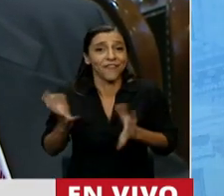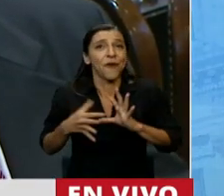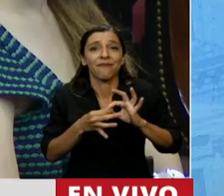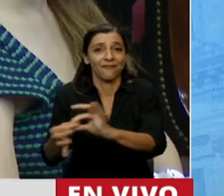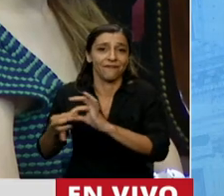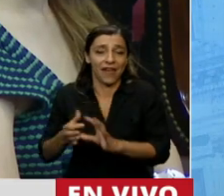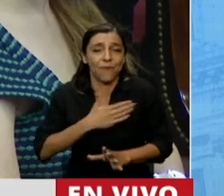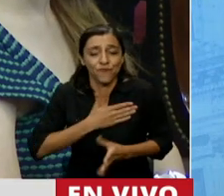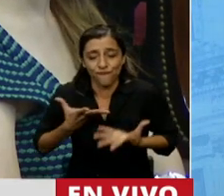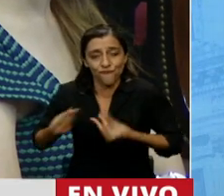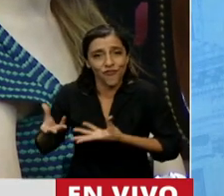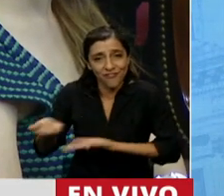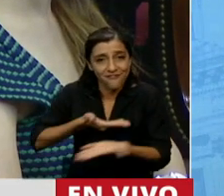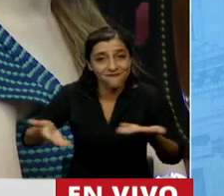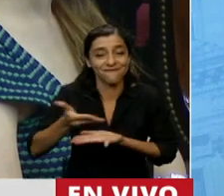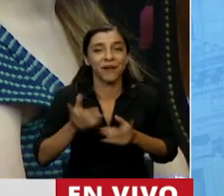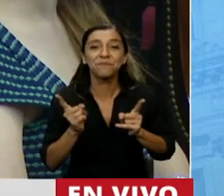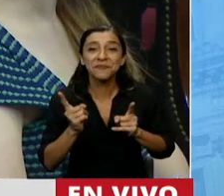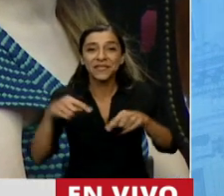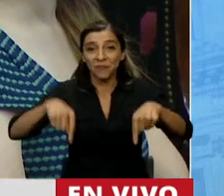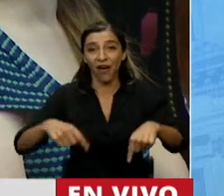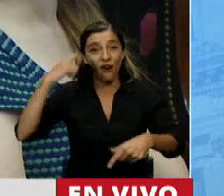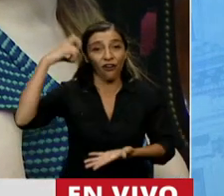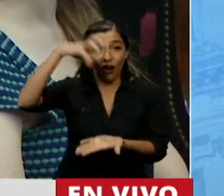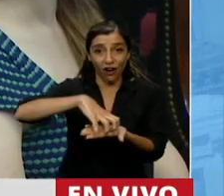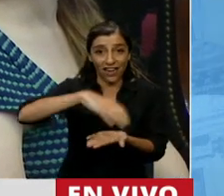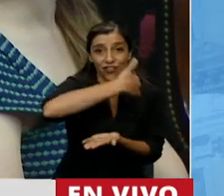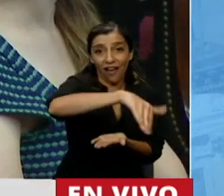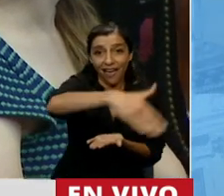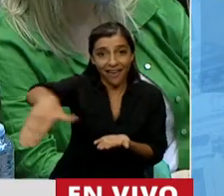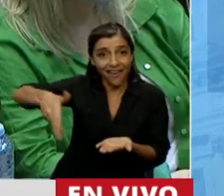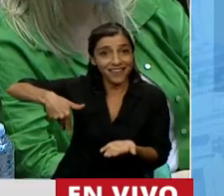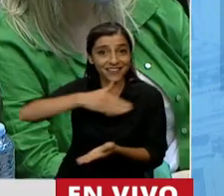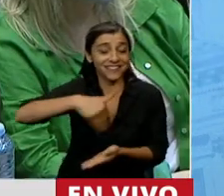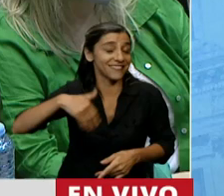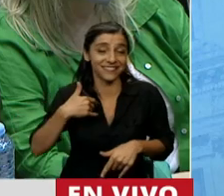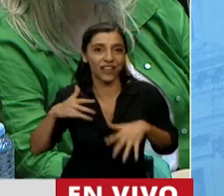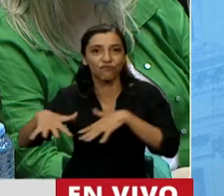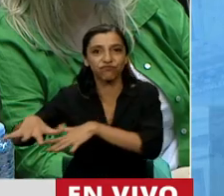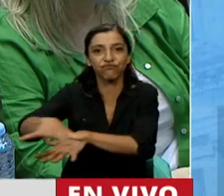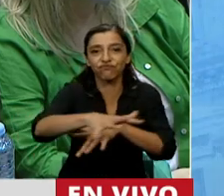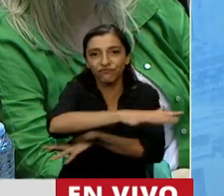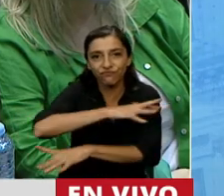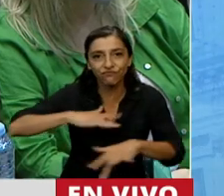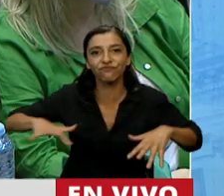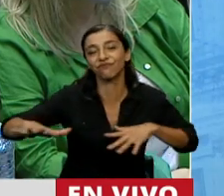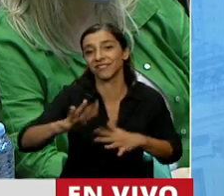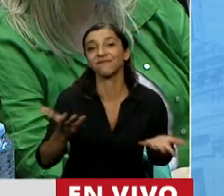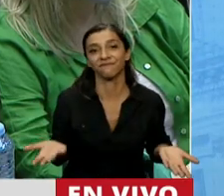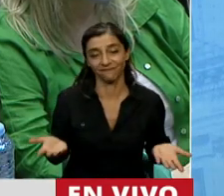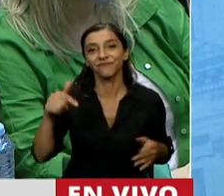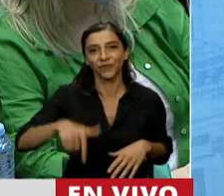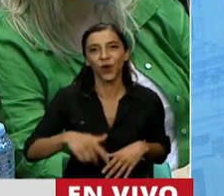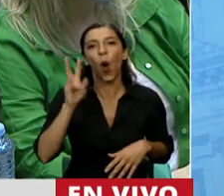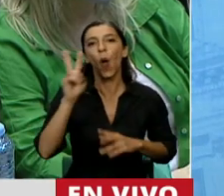esas calles ahora que rodean el Congreso de canas y glitter son la foto de una